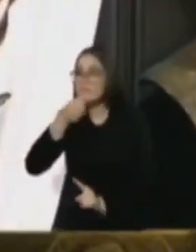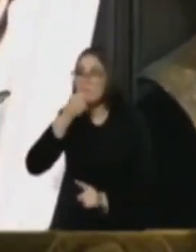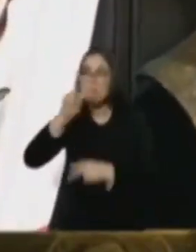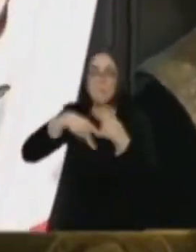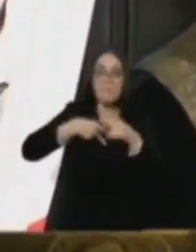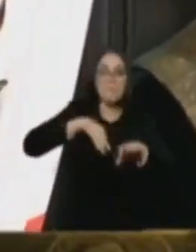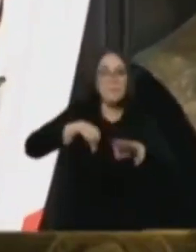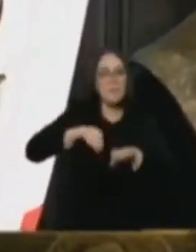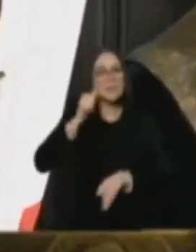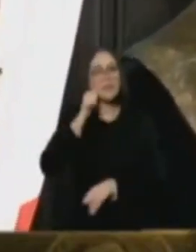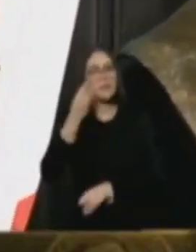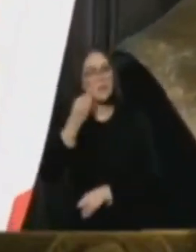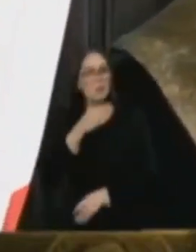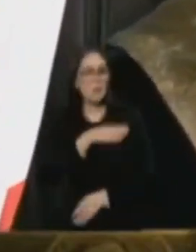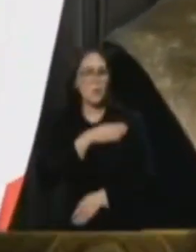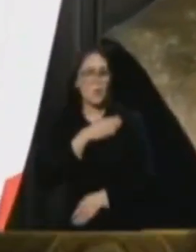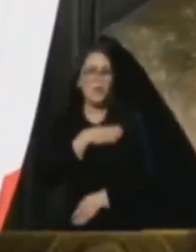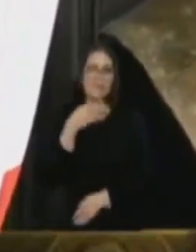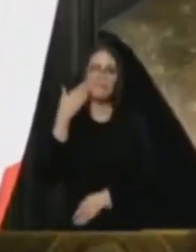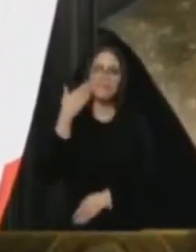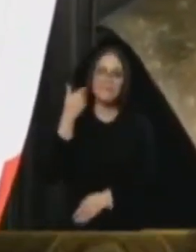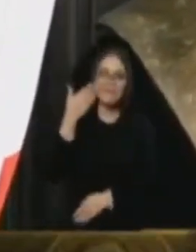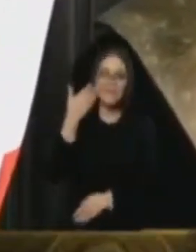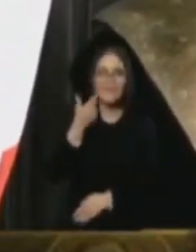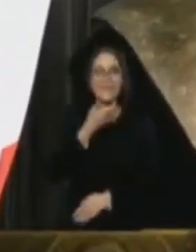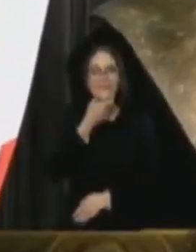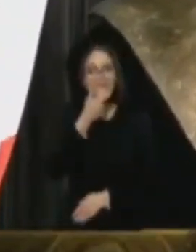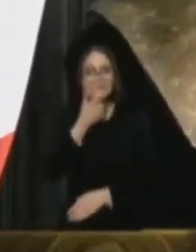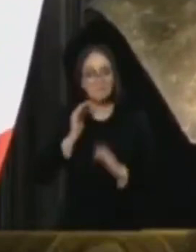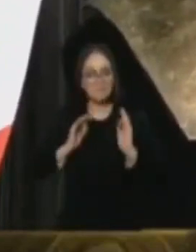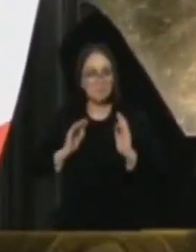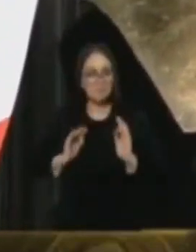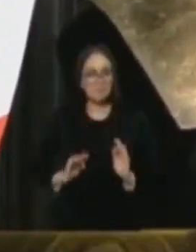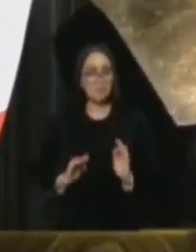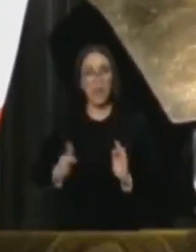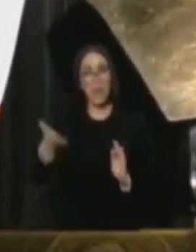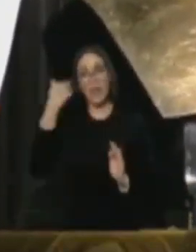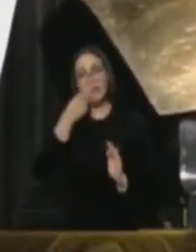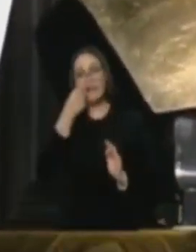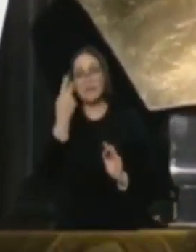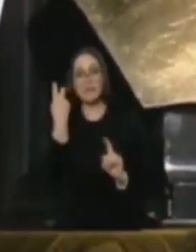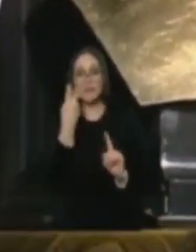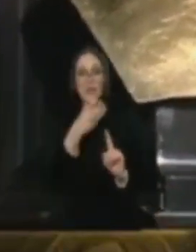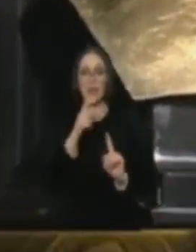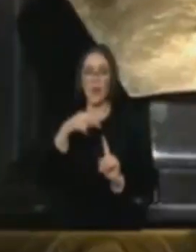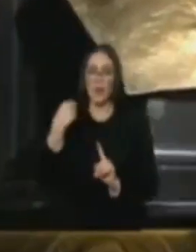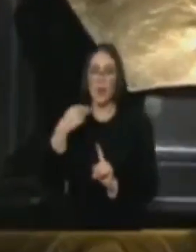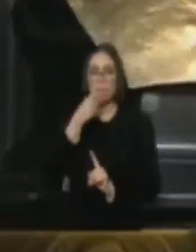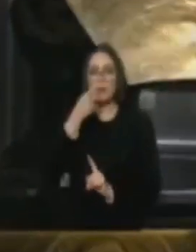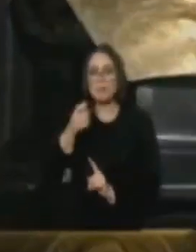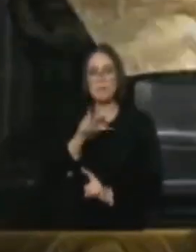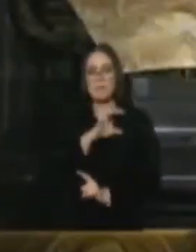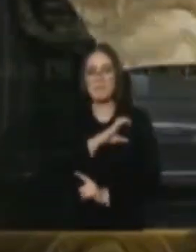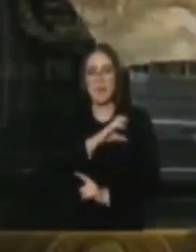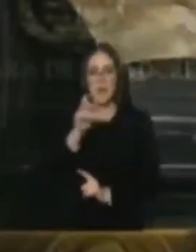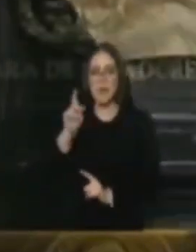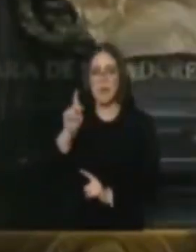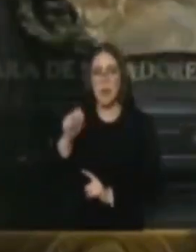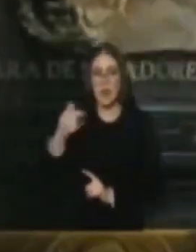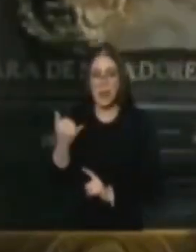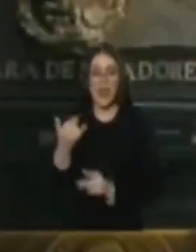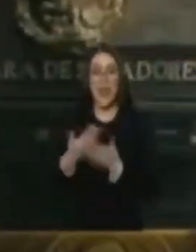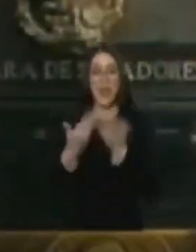inofensiva, sonriente y tranquila. Pony, como le empezaron a llamar entonces, pudo conocer a fondo la